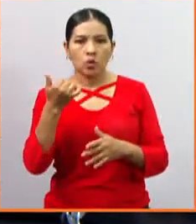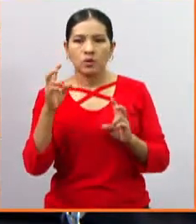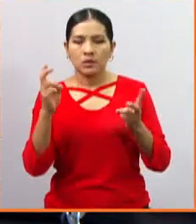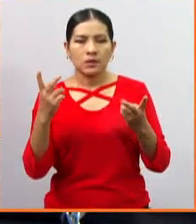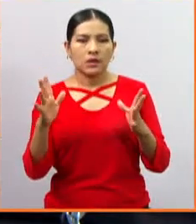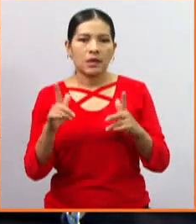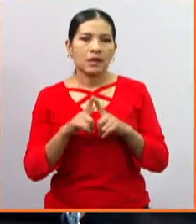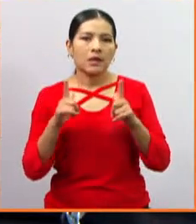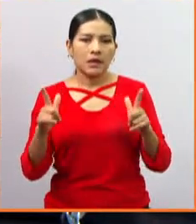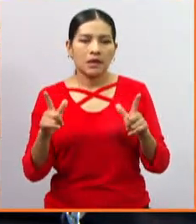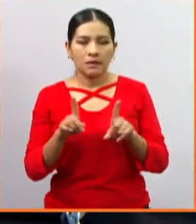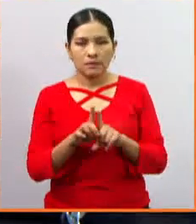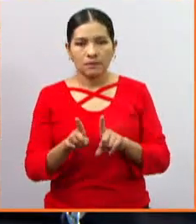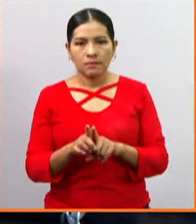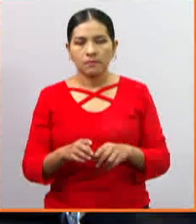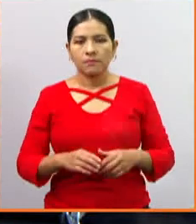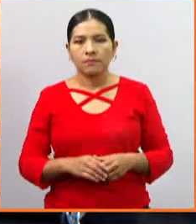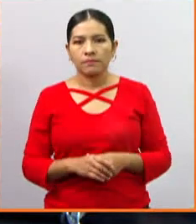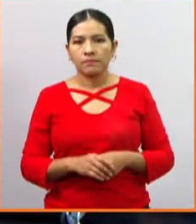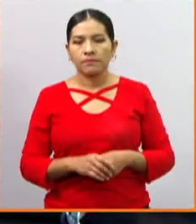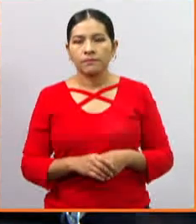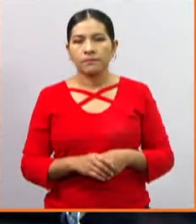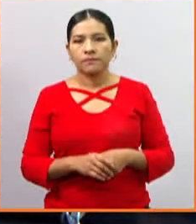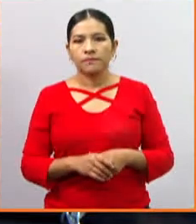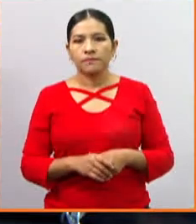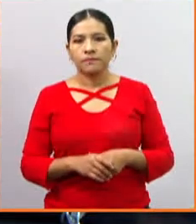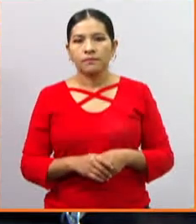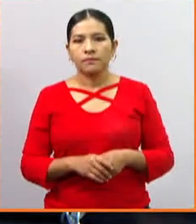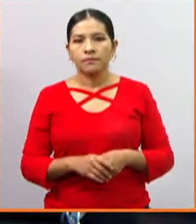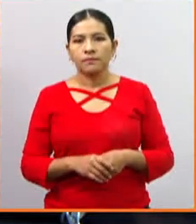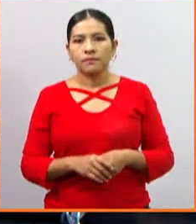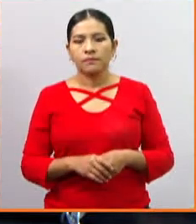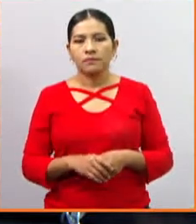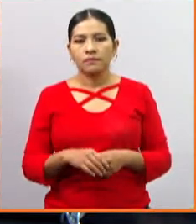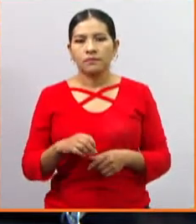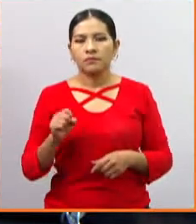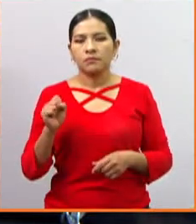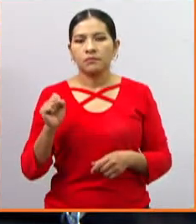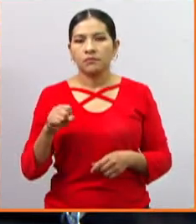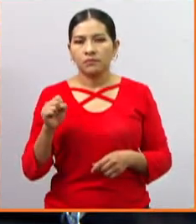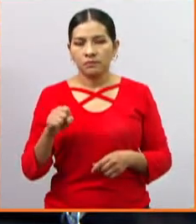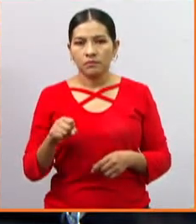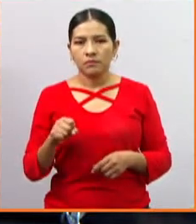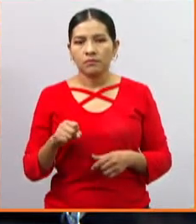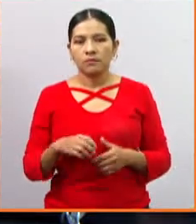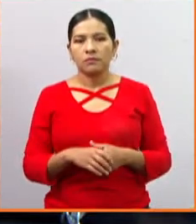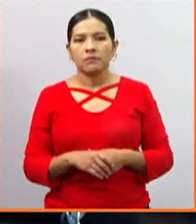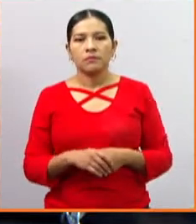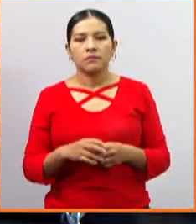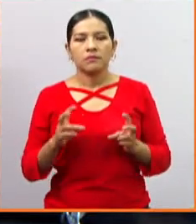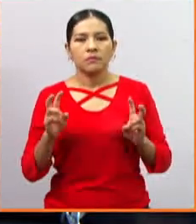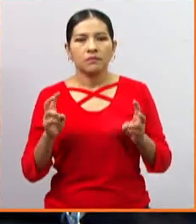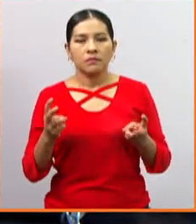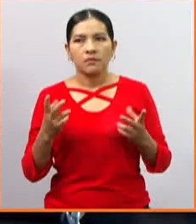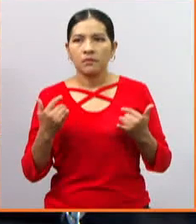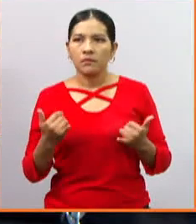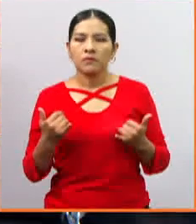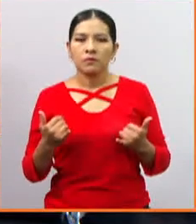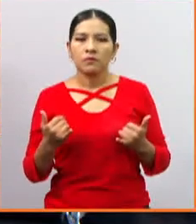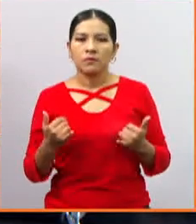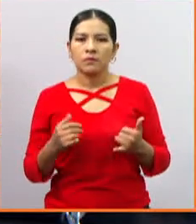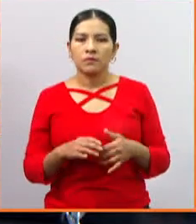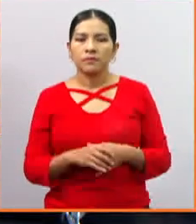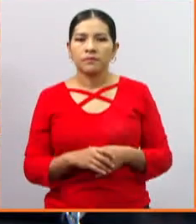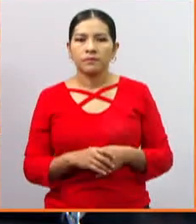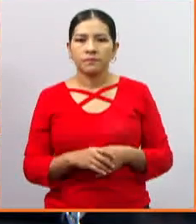también, Tchaikovsky. Sí, en efecto, estoy invitado para dirigir este programa de la orquesta, que se